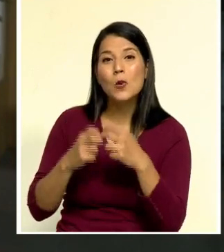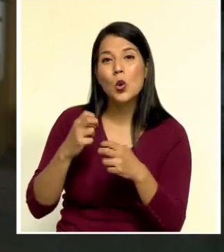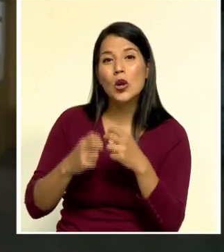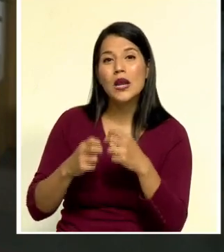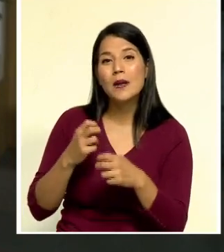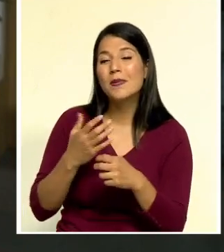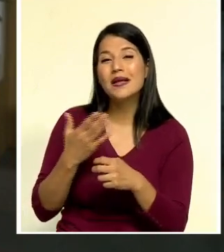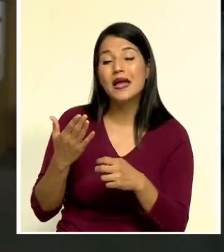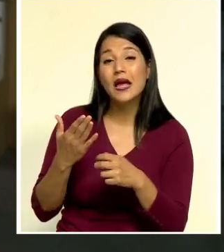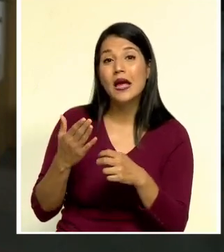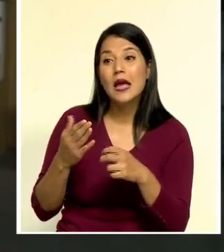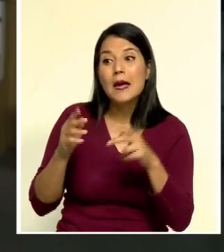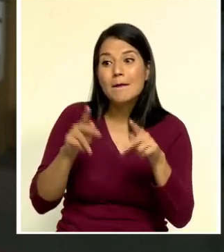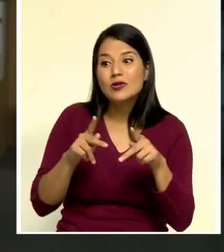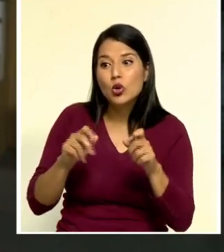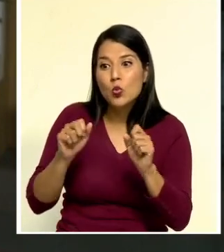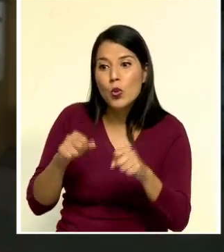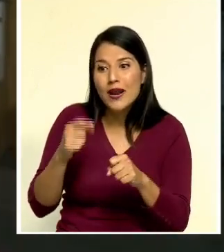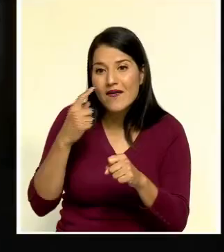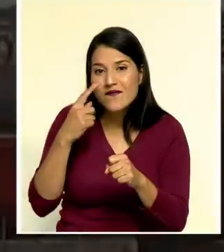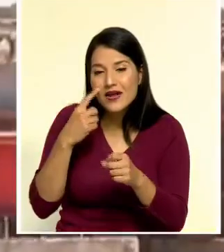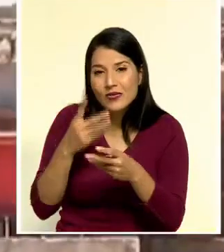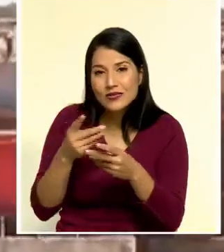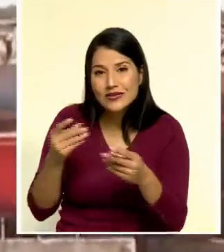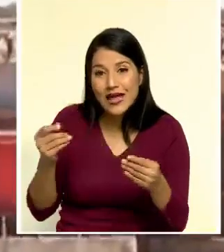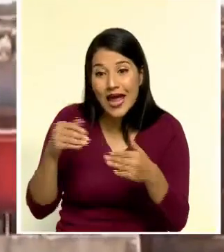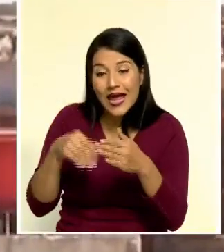gente viese en el corto y en el mediano plazo.